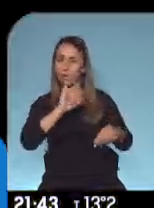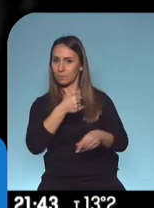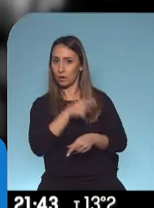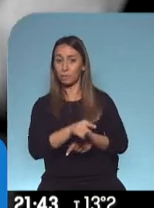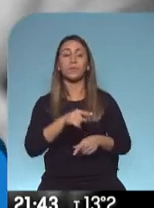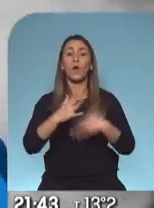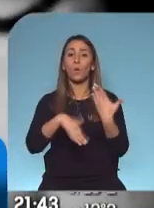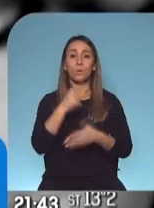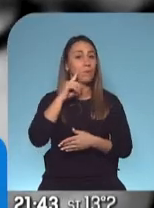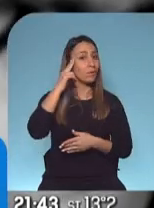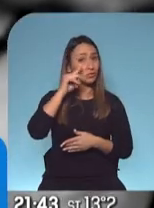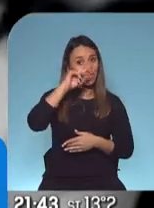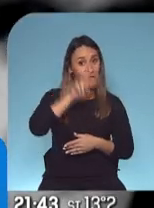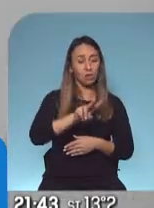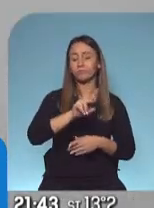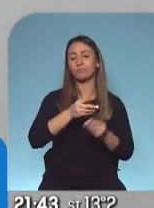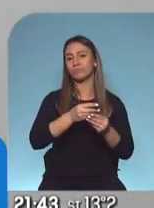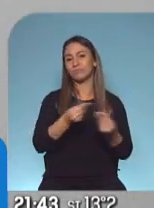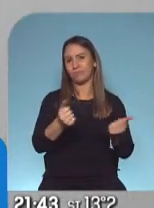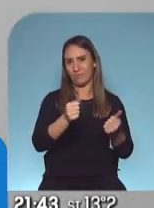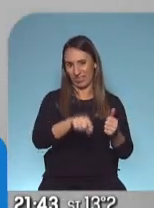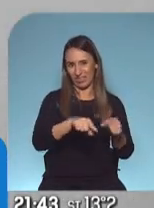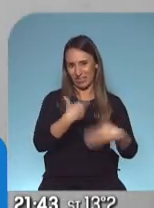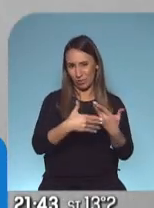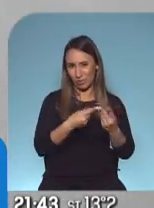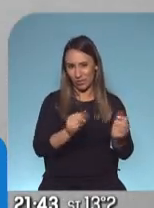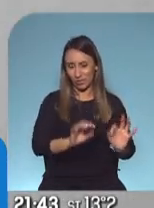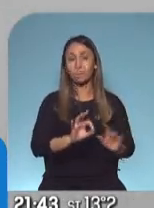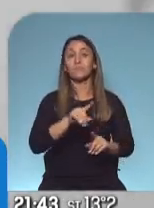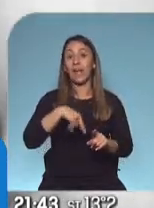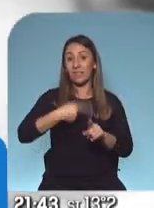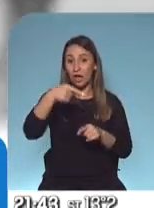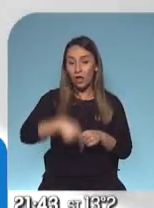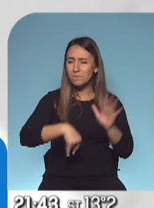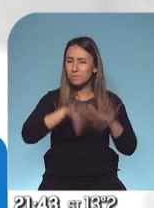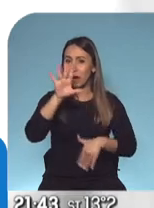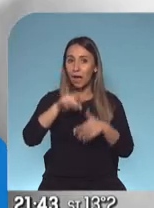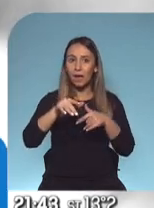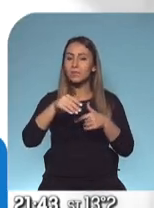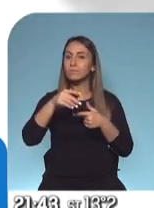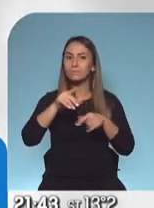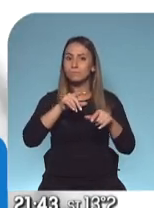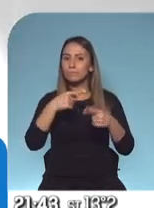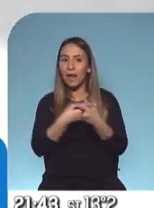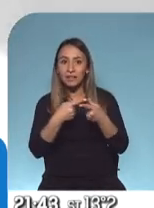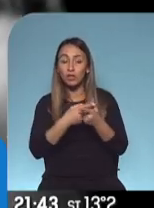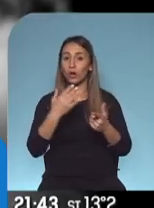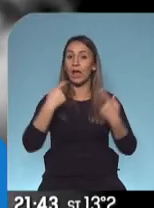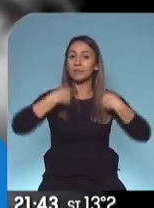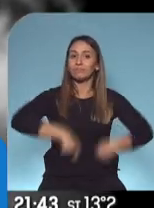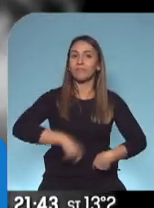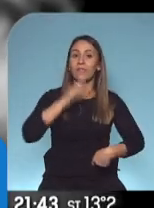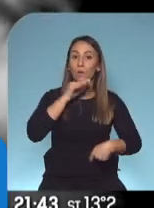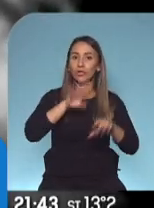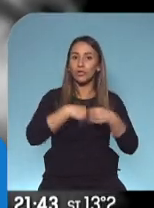en 1972 y a la fecha es el tercer futbolista con más partidos disputados con la camiseta de Boca,